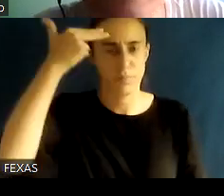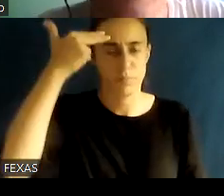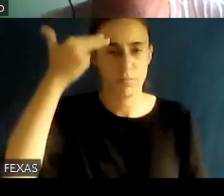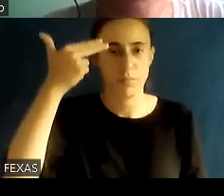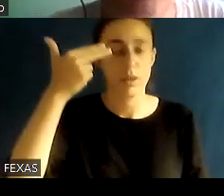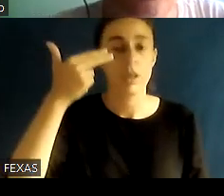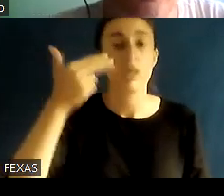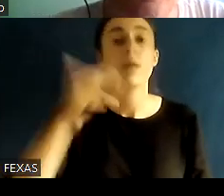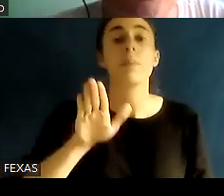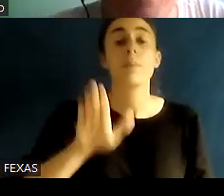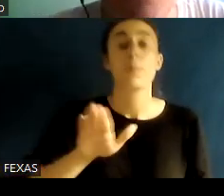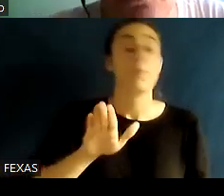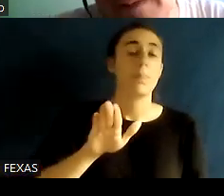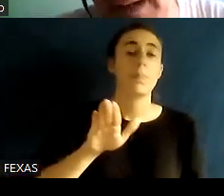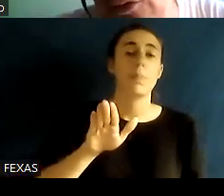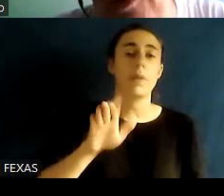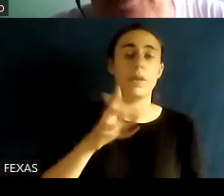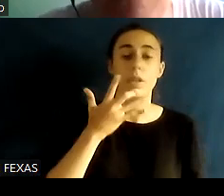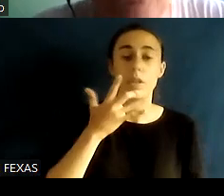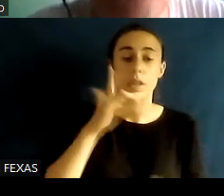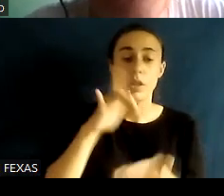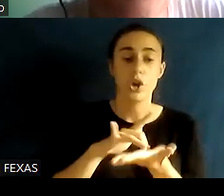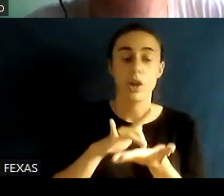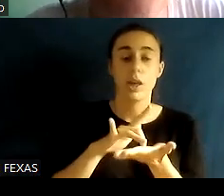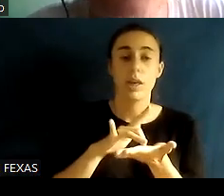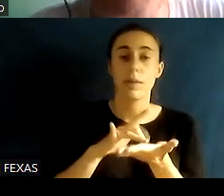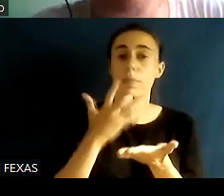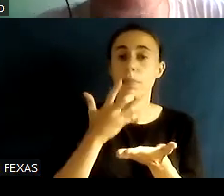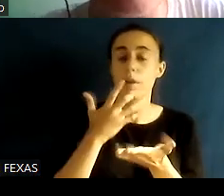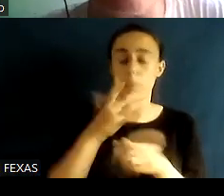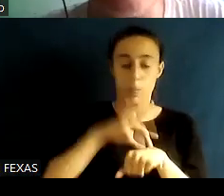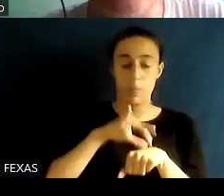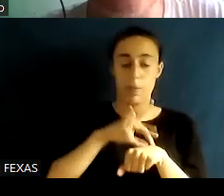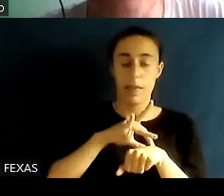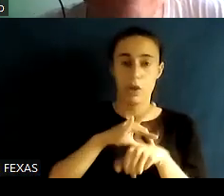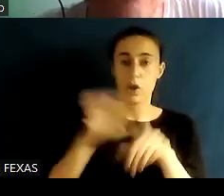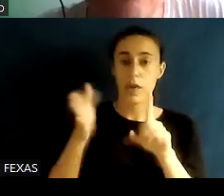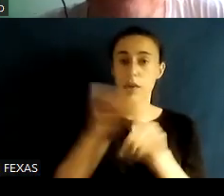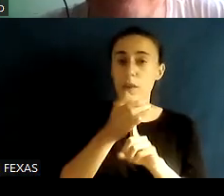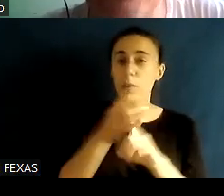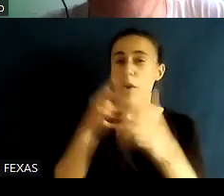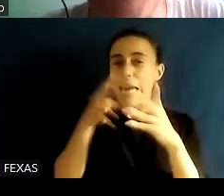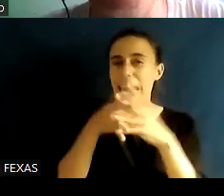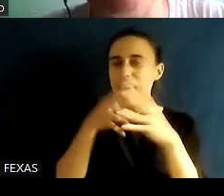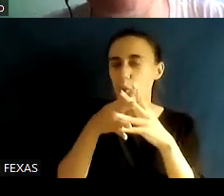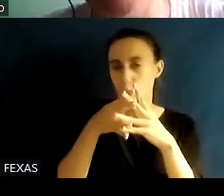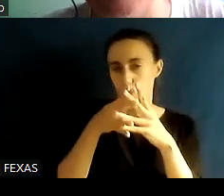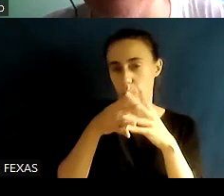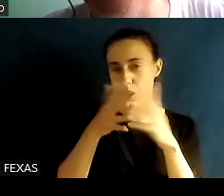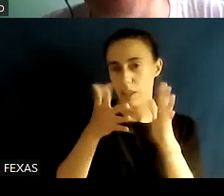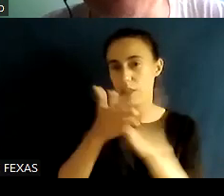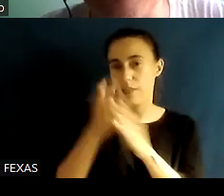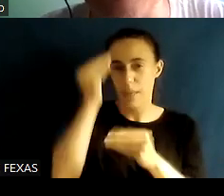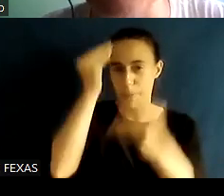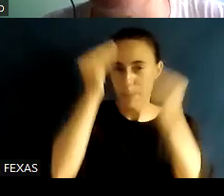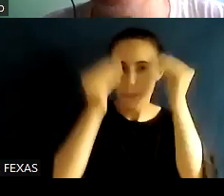sentido, pero cuando encontramos, o una de las cosas que exploramos los médicos, normalmente es esta estructuración, o sea, la estructuración que hay detrás de esta